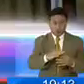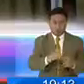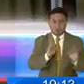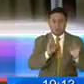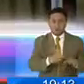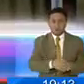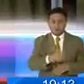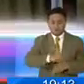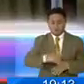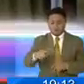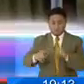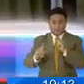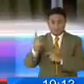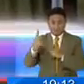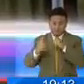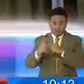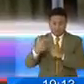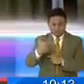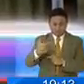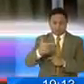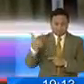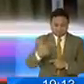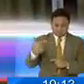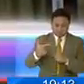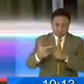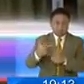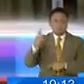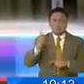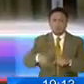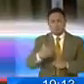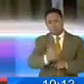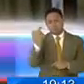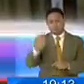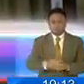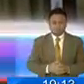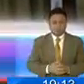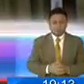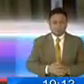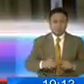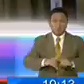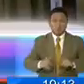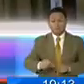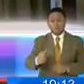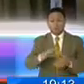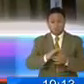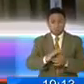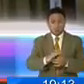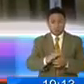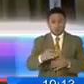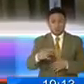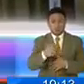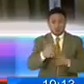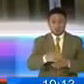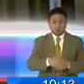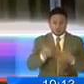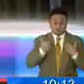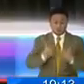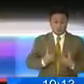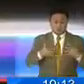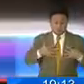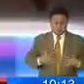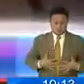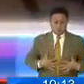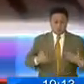encasquilla el arma a este delincuente y no pudo cometer su fechoría. De igual manera, pues nuestro compañero se encontraba protegido con su chaleco